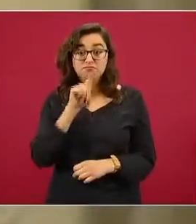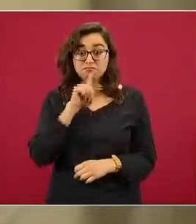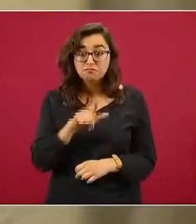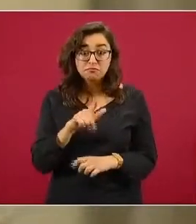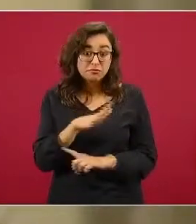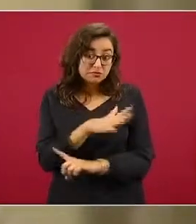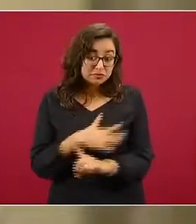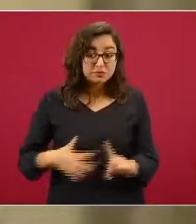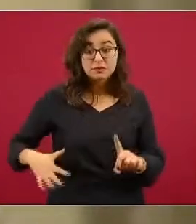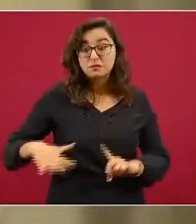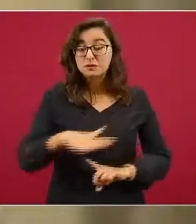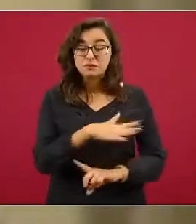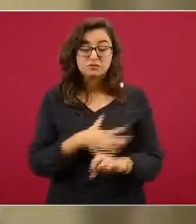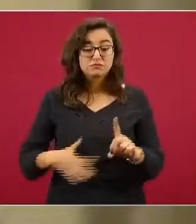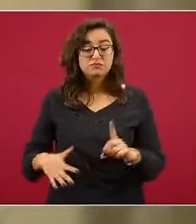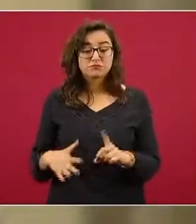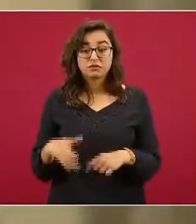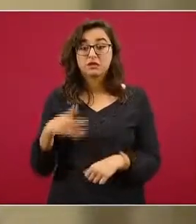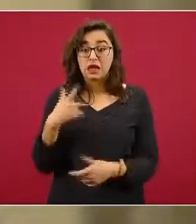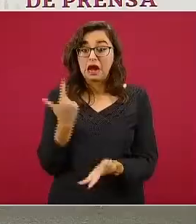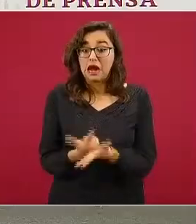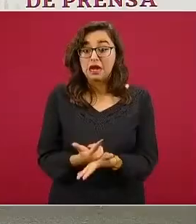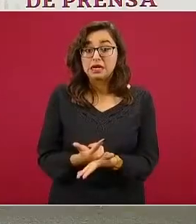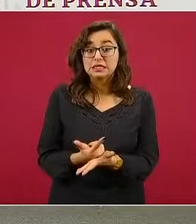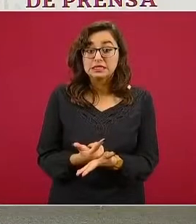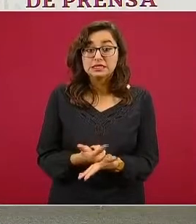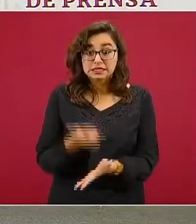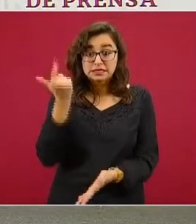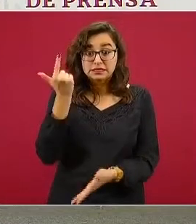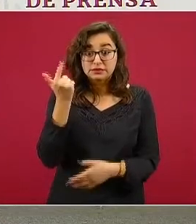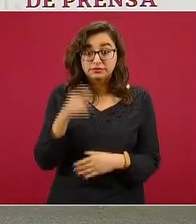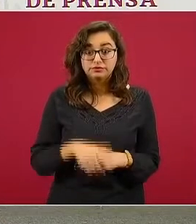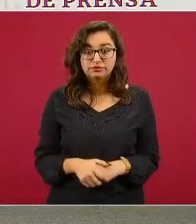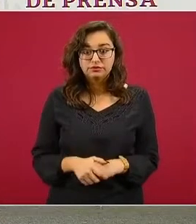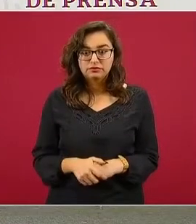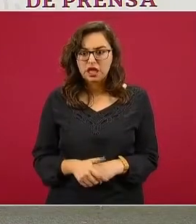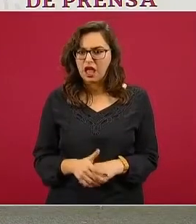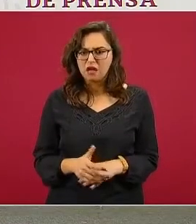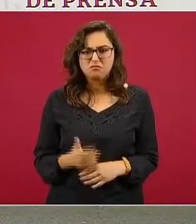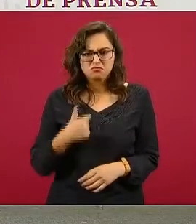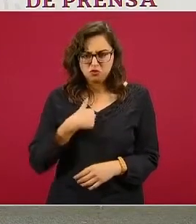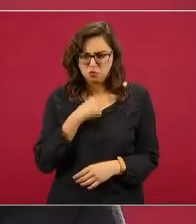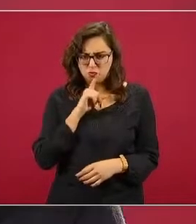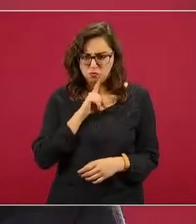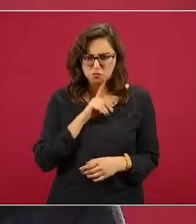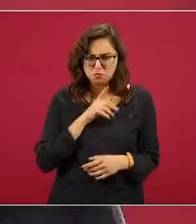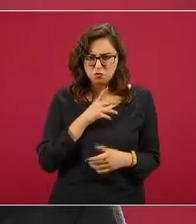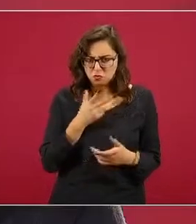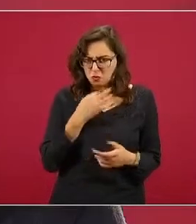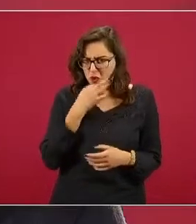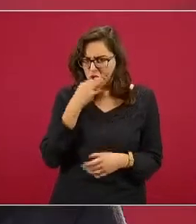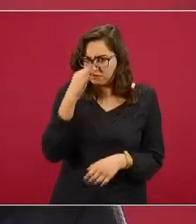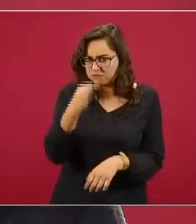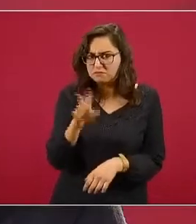un estado pues grave. No es un secreto lo que yo estoy diciendo.